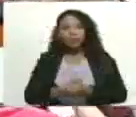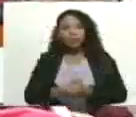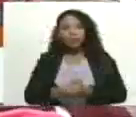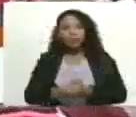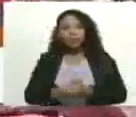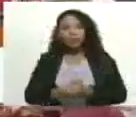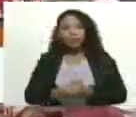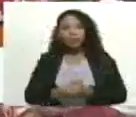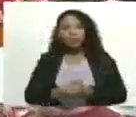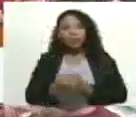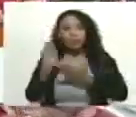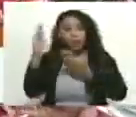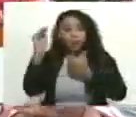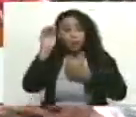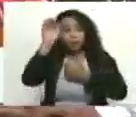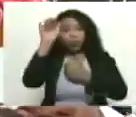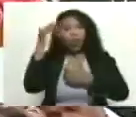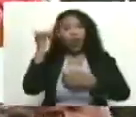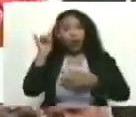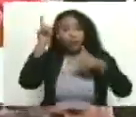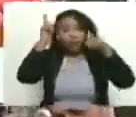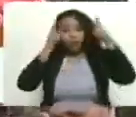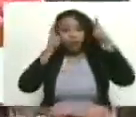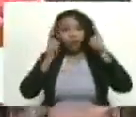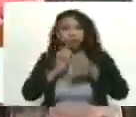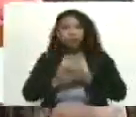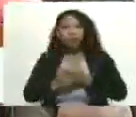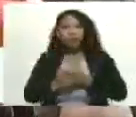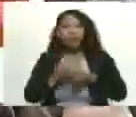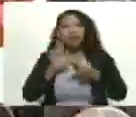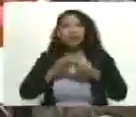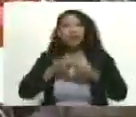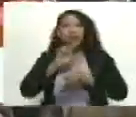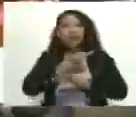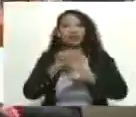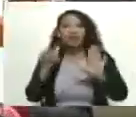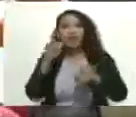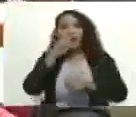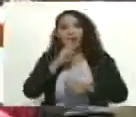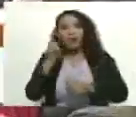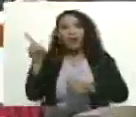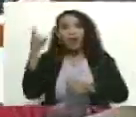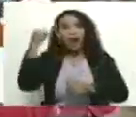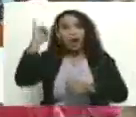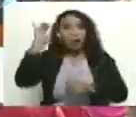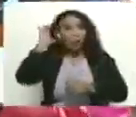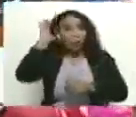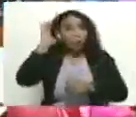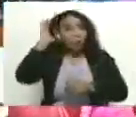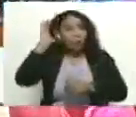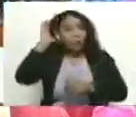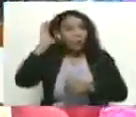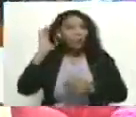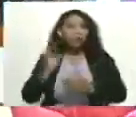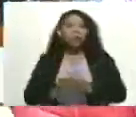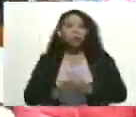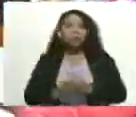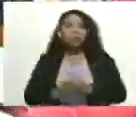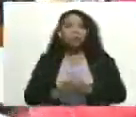En su esperanza está Chávez. Niño de 16 años, consciente.